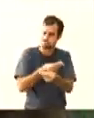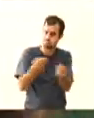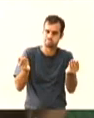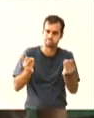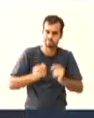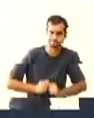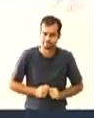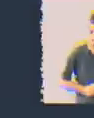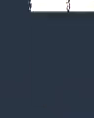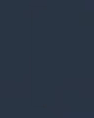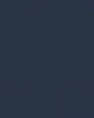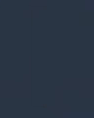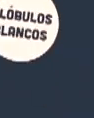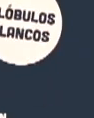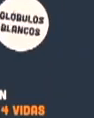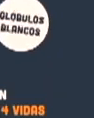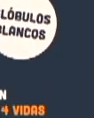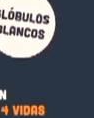profundamente humanista.